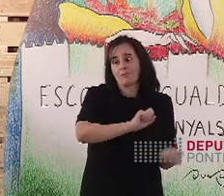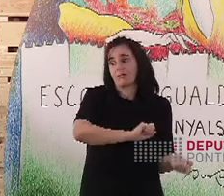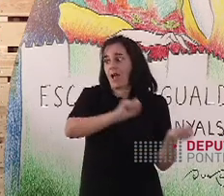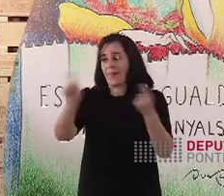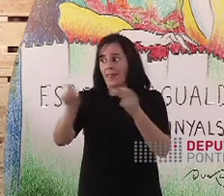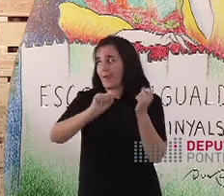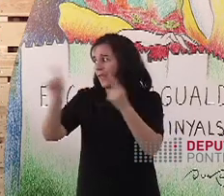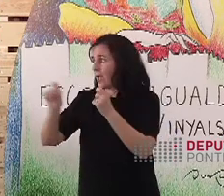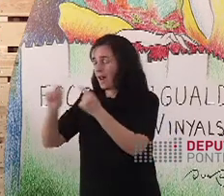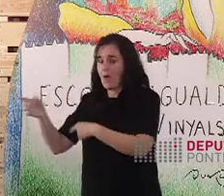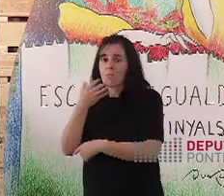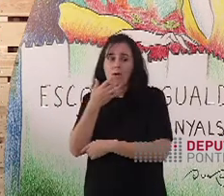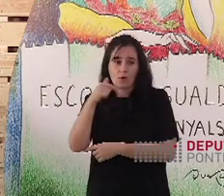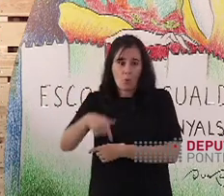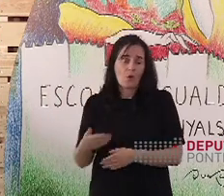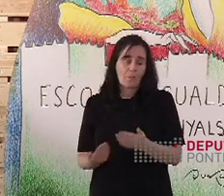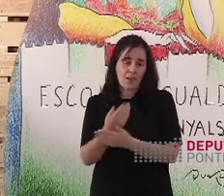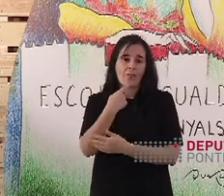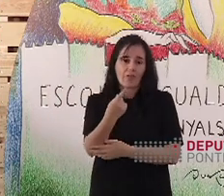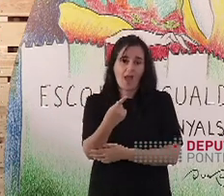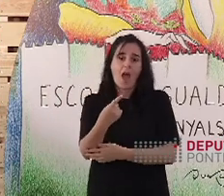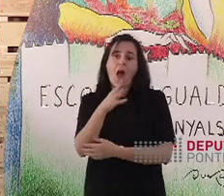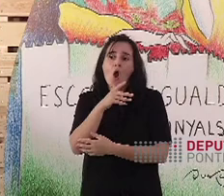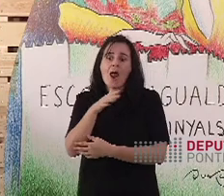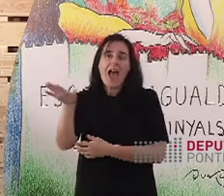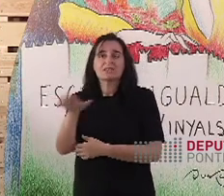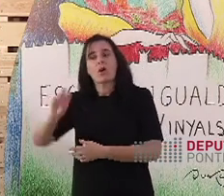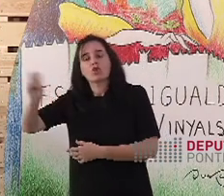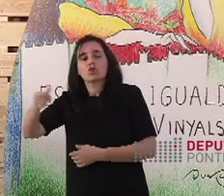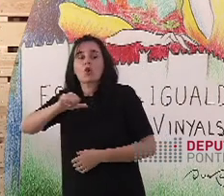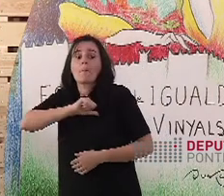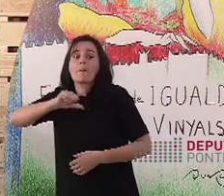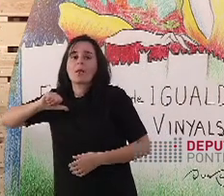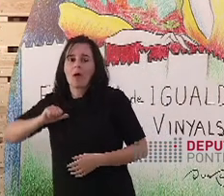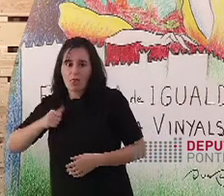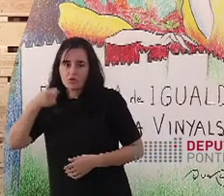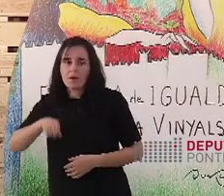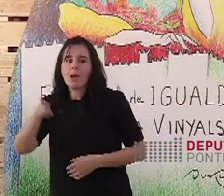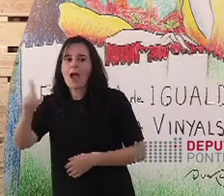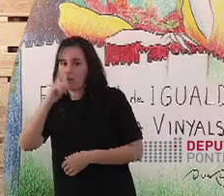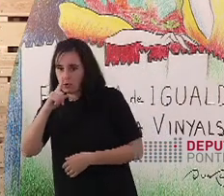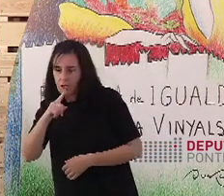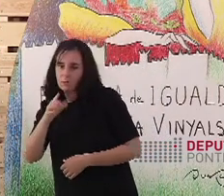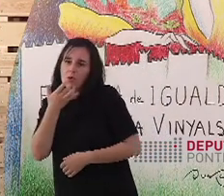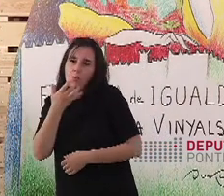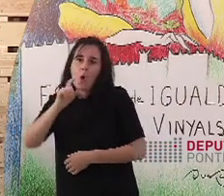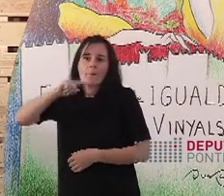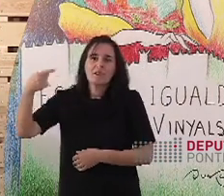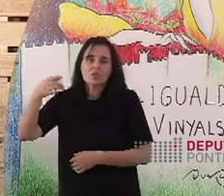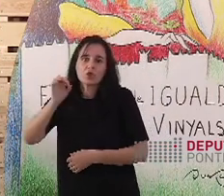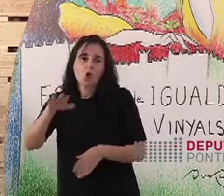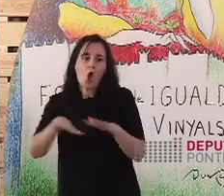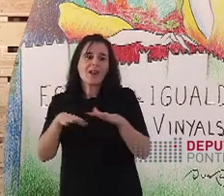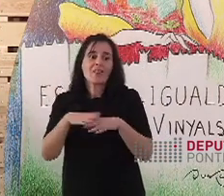amañá, os espacios son cada vez máis privados. Agora, xa non é só, xa non se pasa xa a pisos de contacto, senón tamén a redes